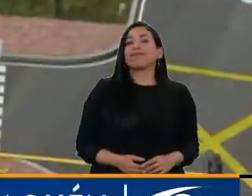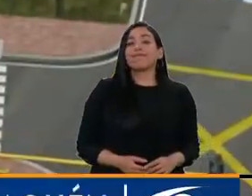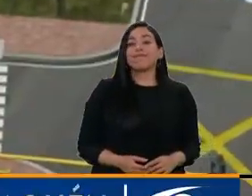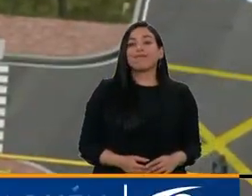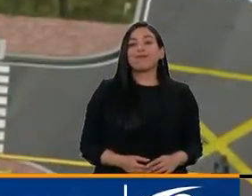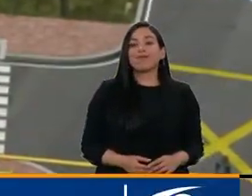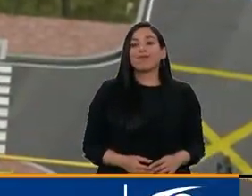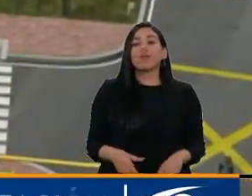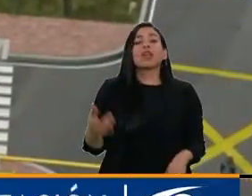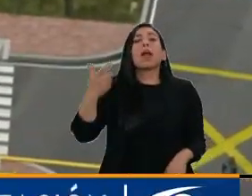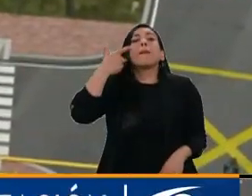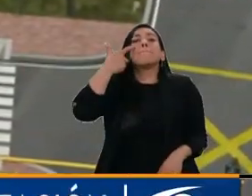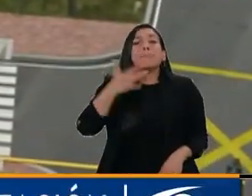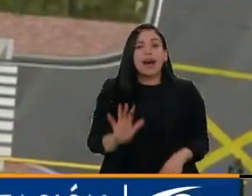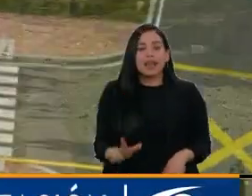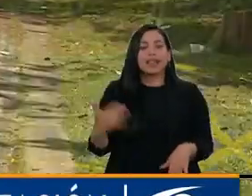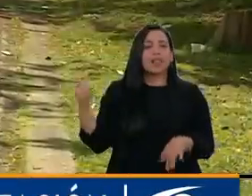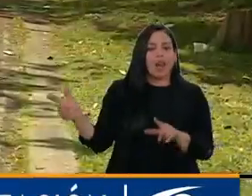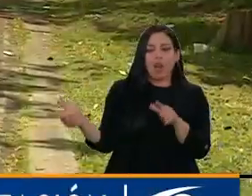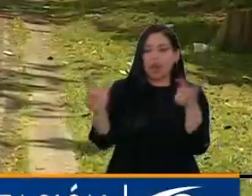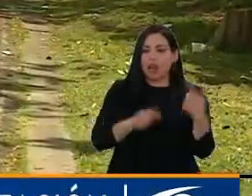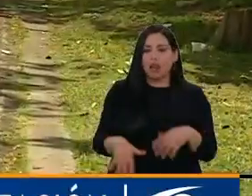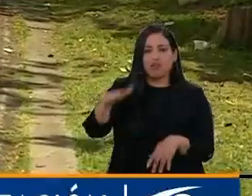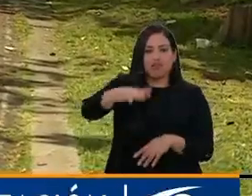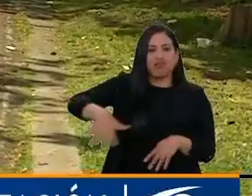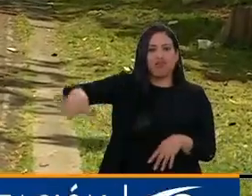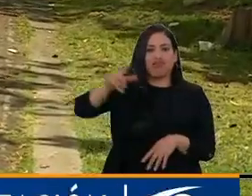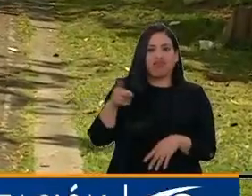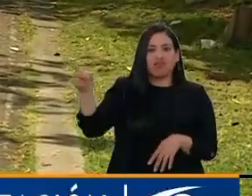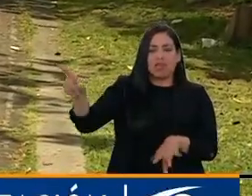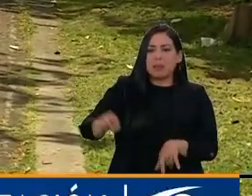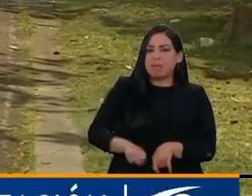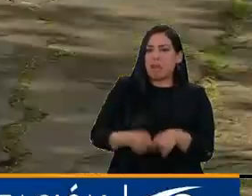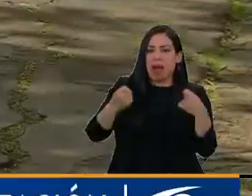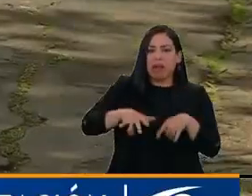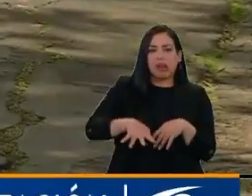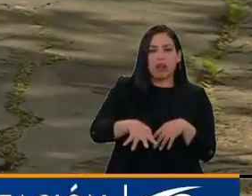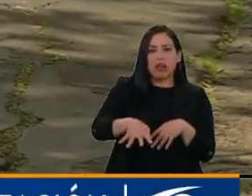Lo que debería lucir así, hoy se ve así.